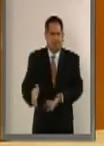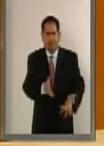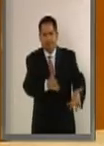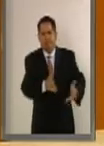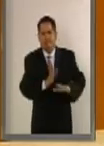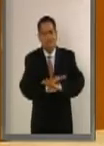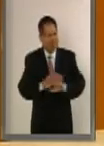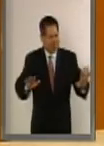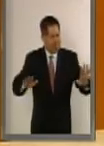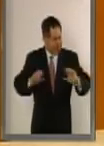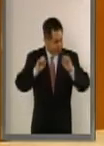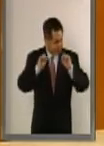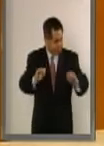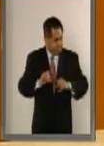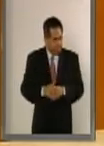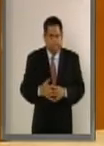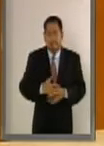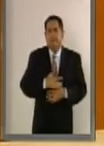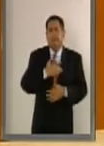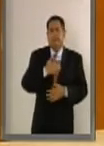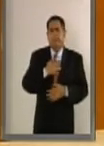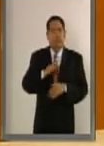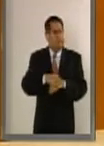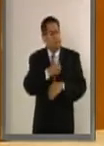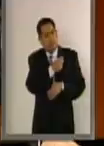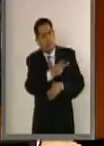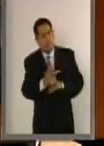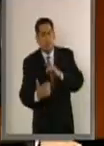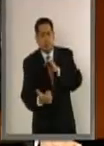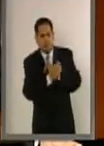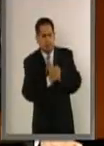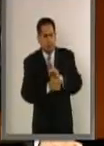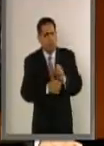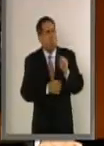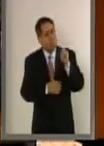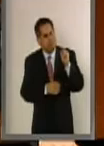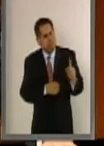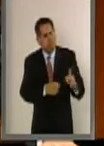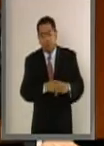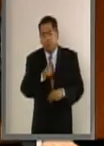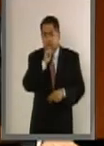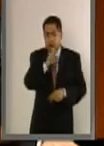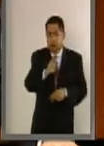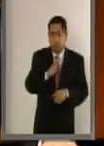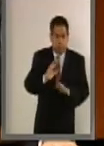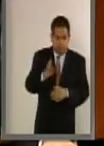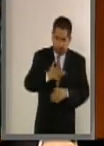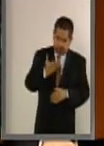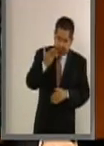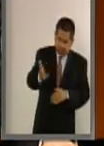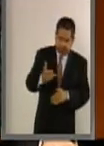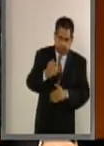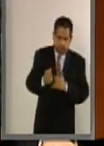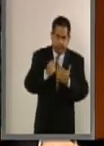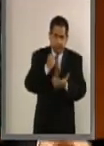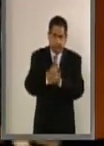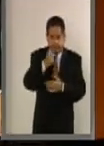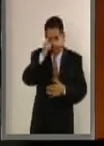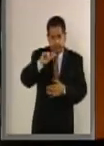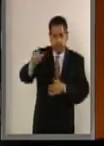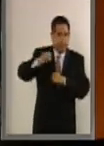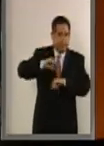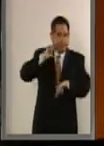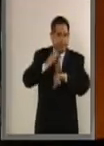hecho escuchando el sentir ciudadano, pero también le hemos pedido y le hemos exigido a la autoridad